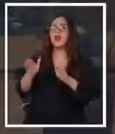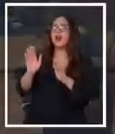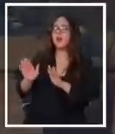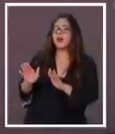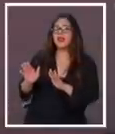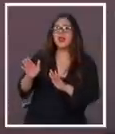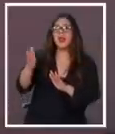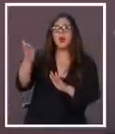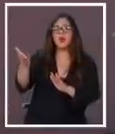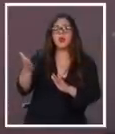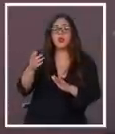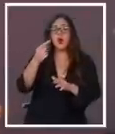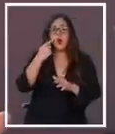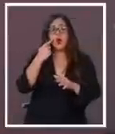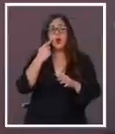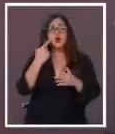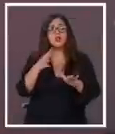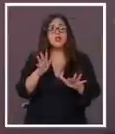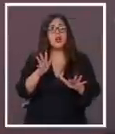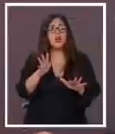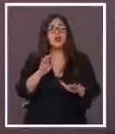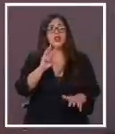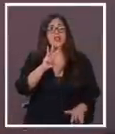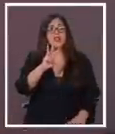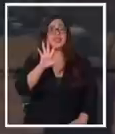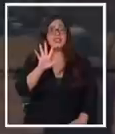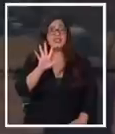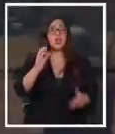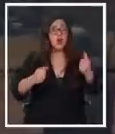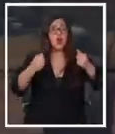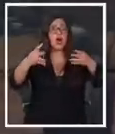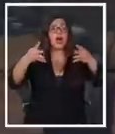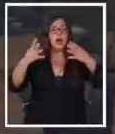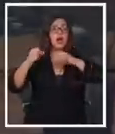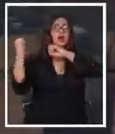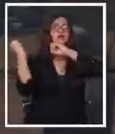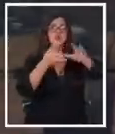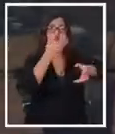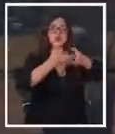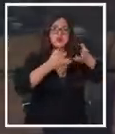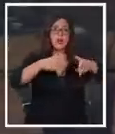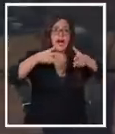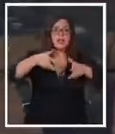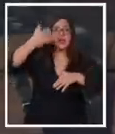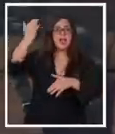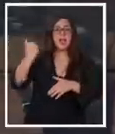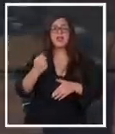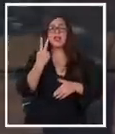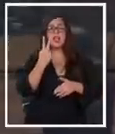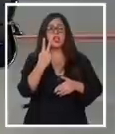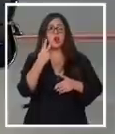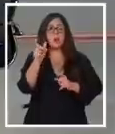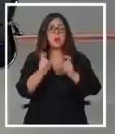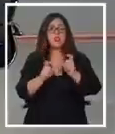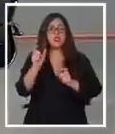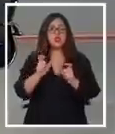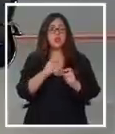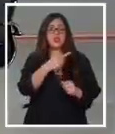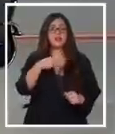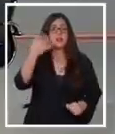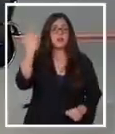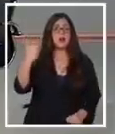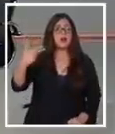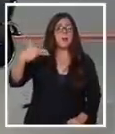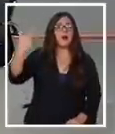hay un ataque del último de 35 y maquinaria incendio de 35 maquinarias hay dos camioneros que la semana pasada